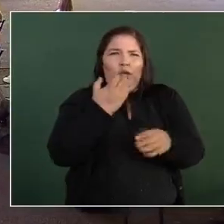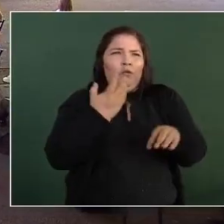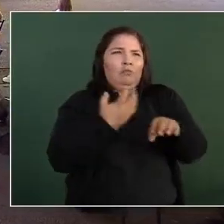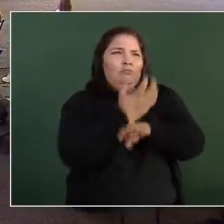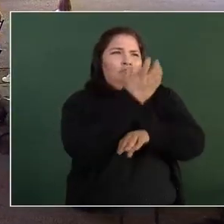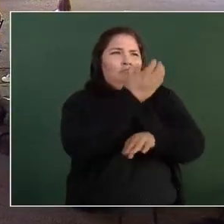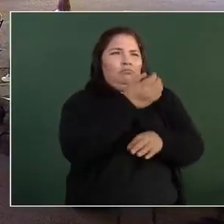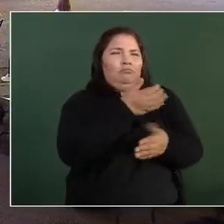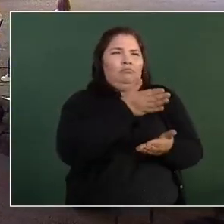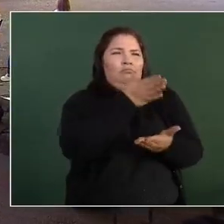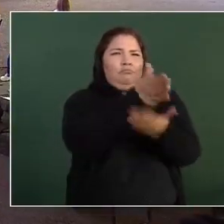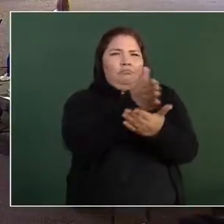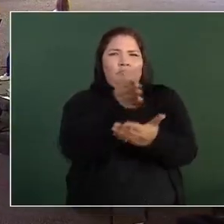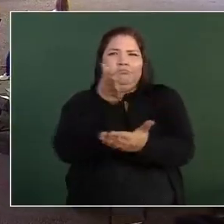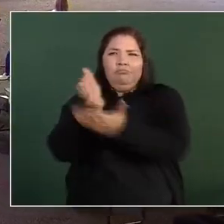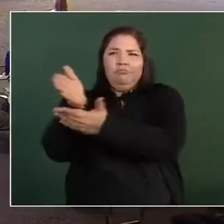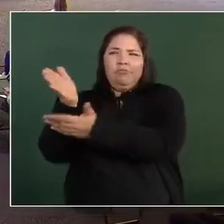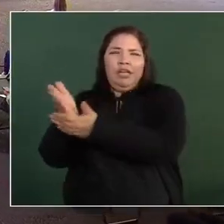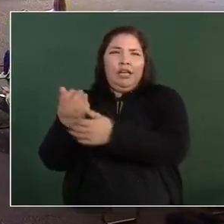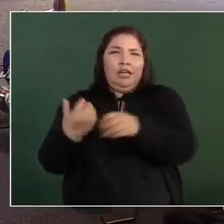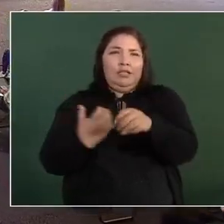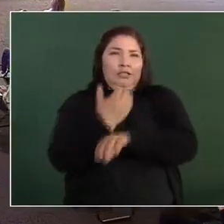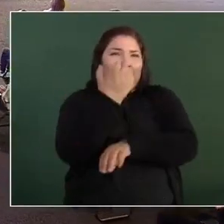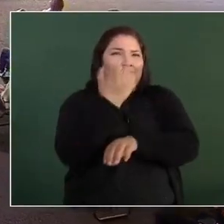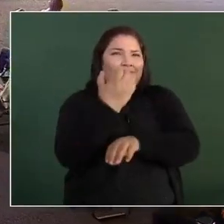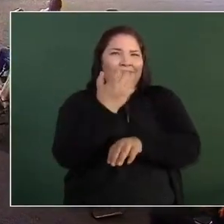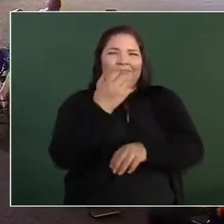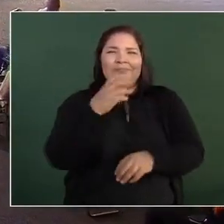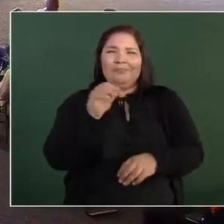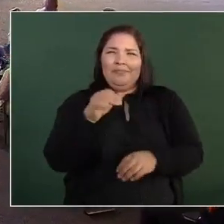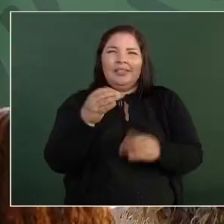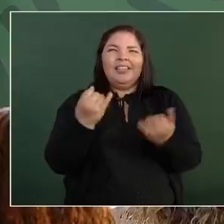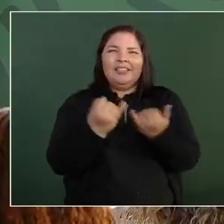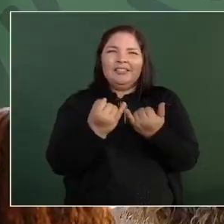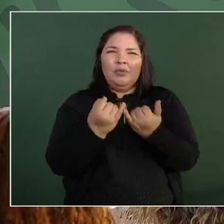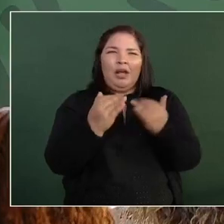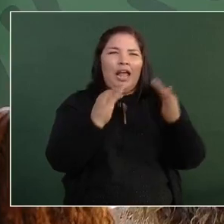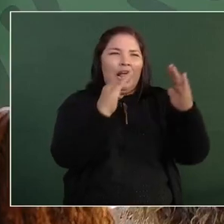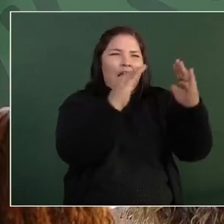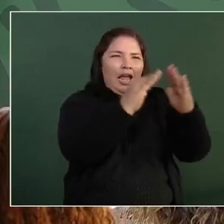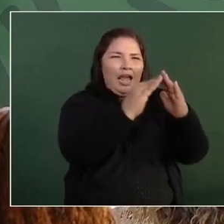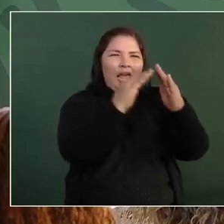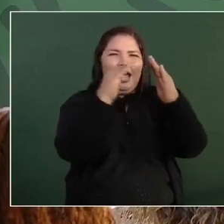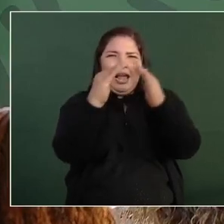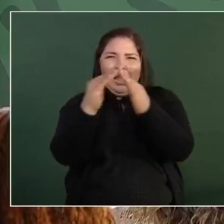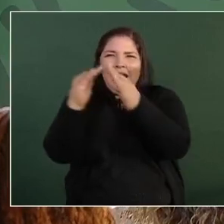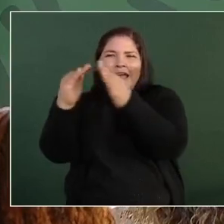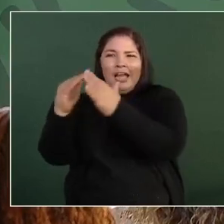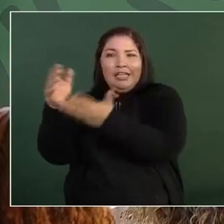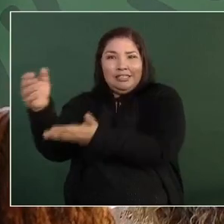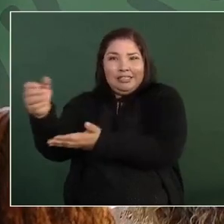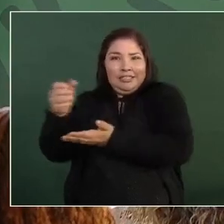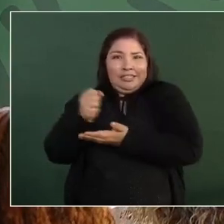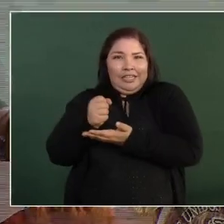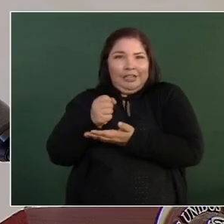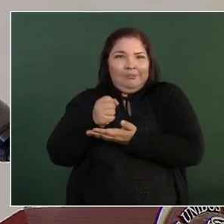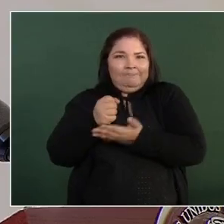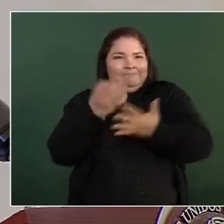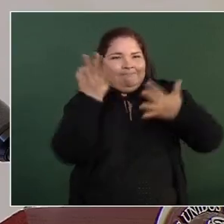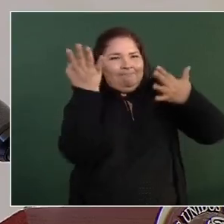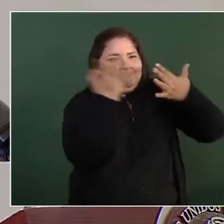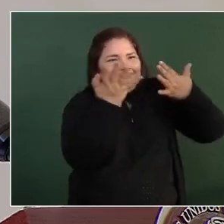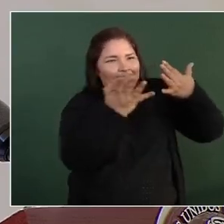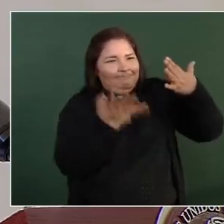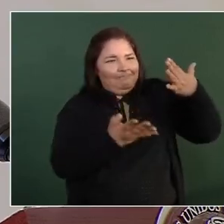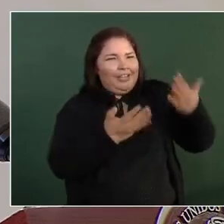número, sino que cada casa va a tener un pedacito de presupuesto. Los